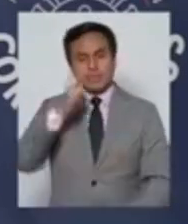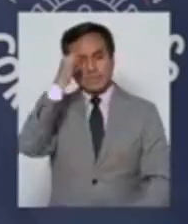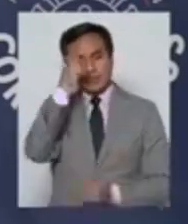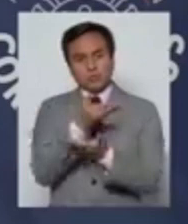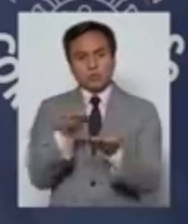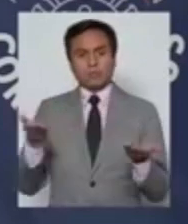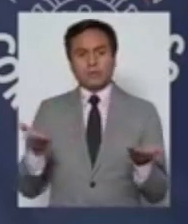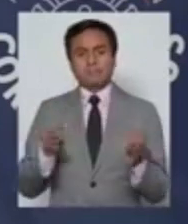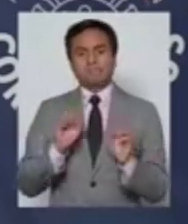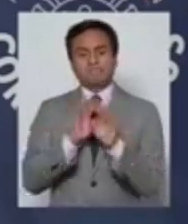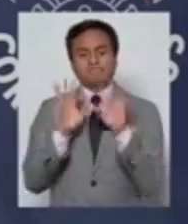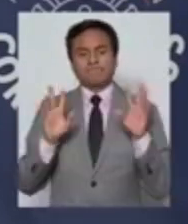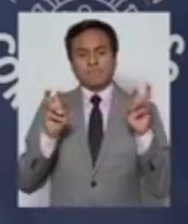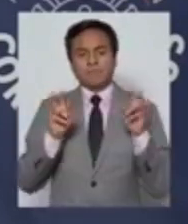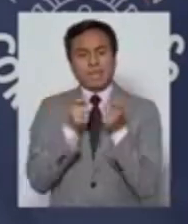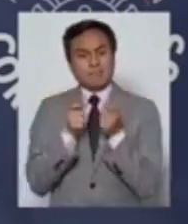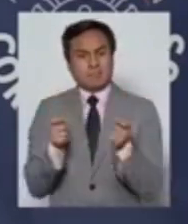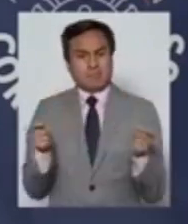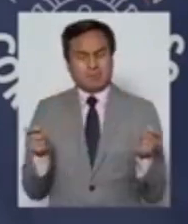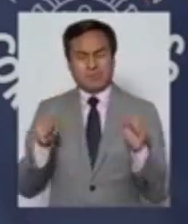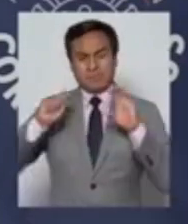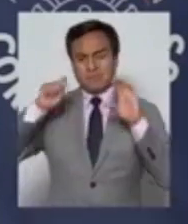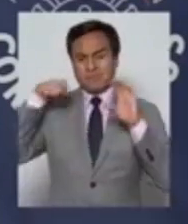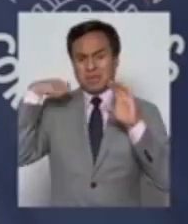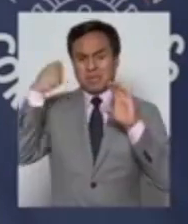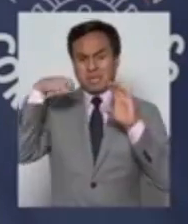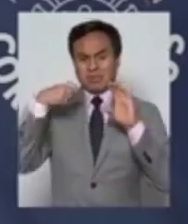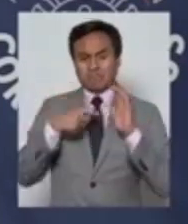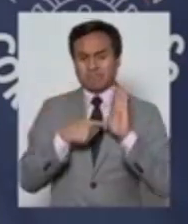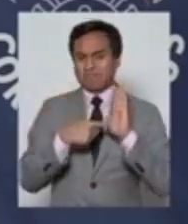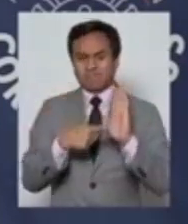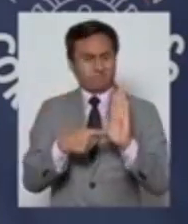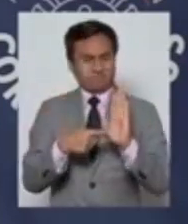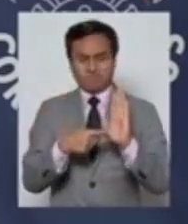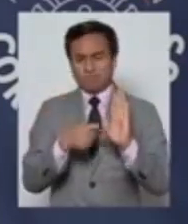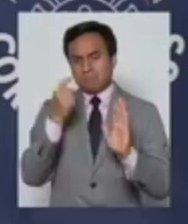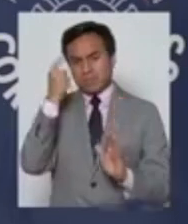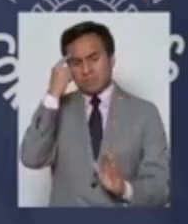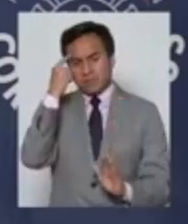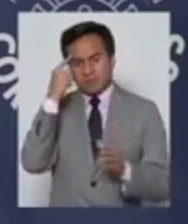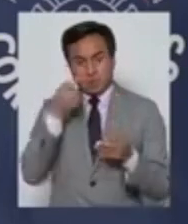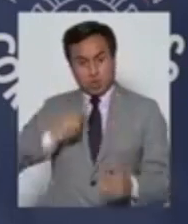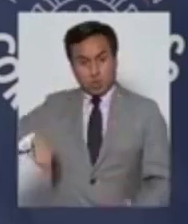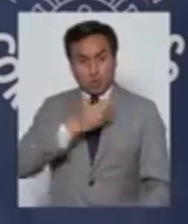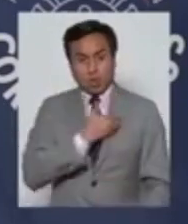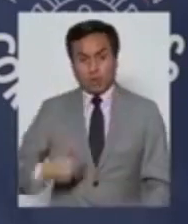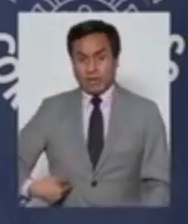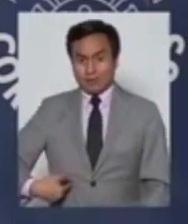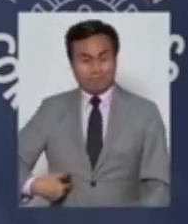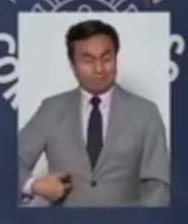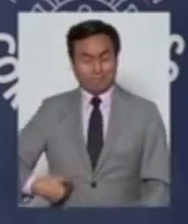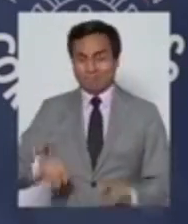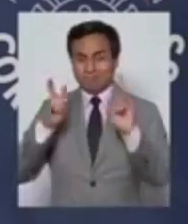porque claramente este es un spot, un video que no refleja el pensamiento que tenemos como gobierno